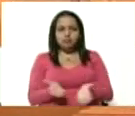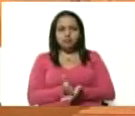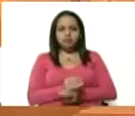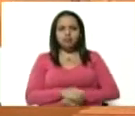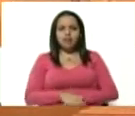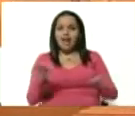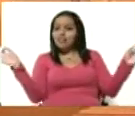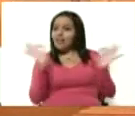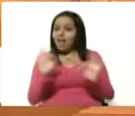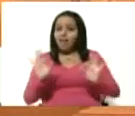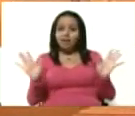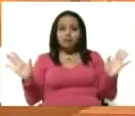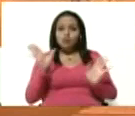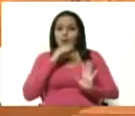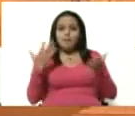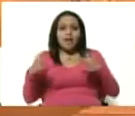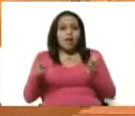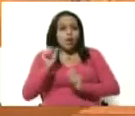A nadie.